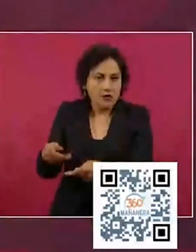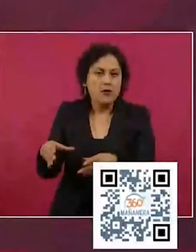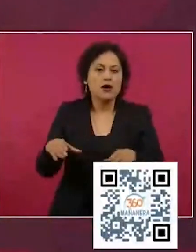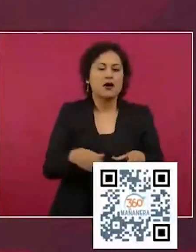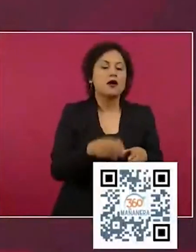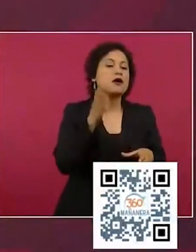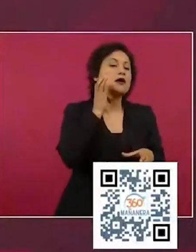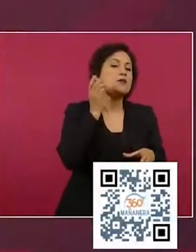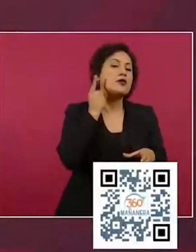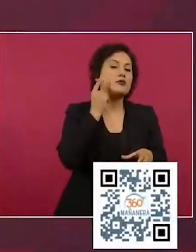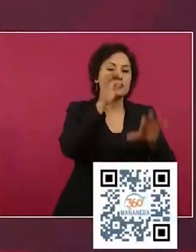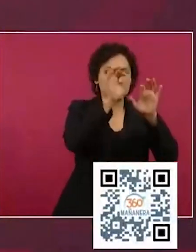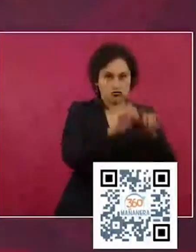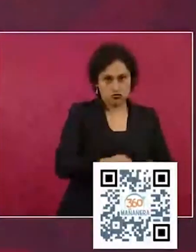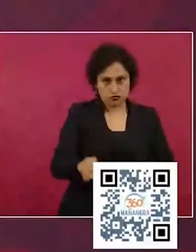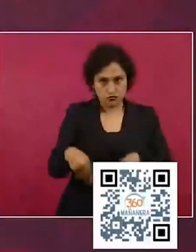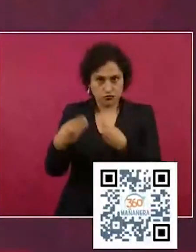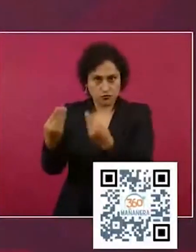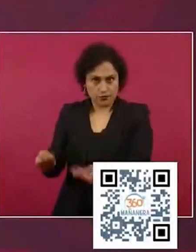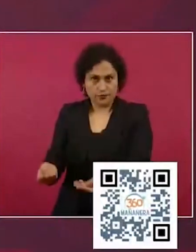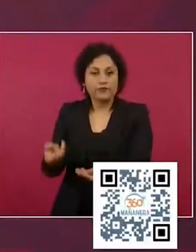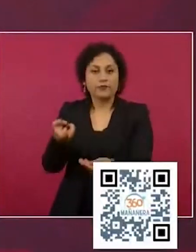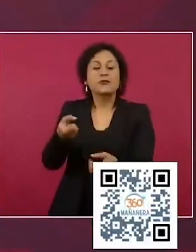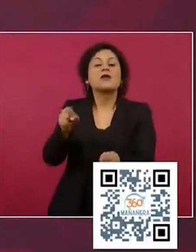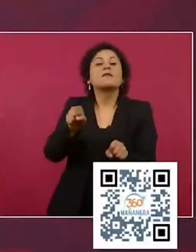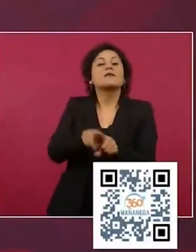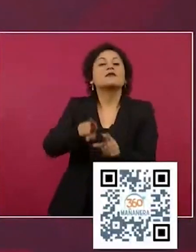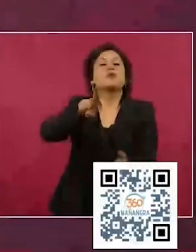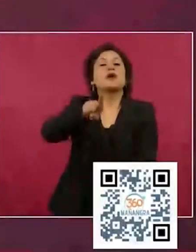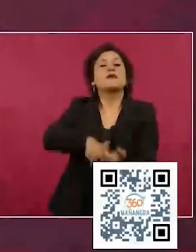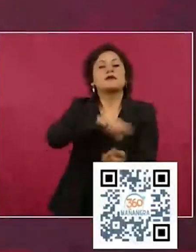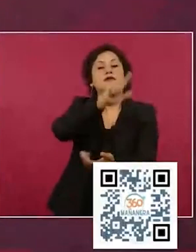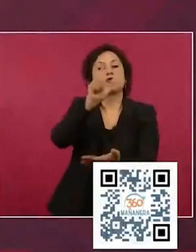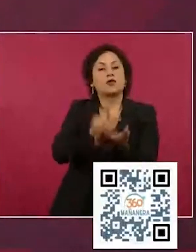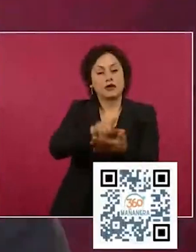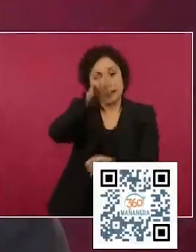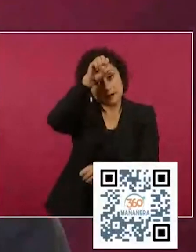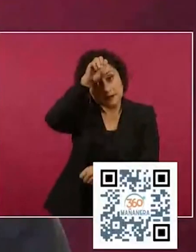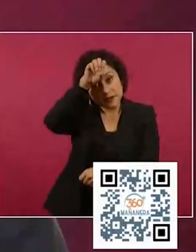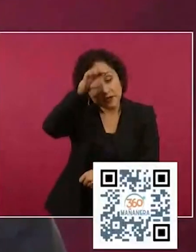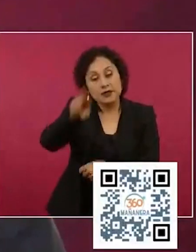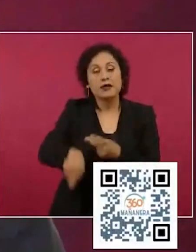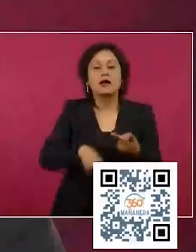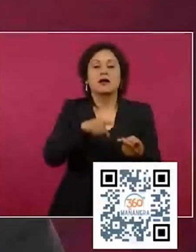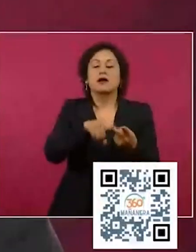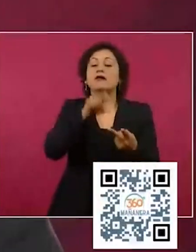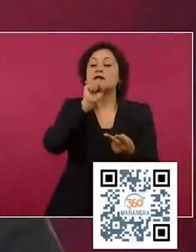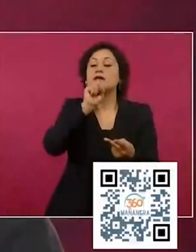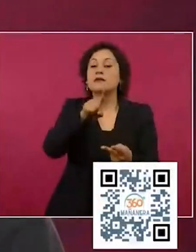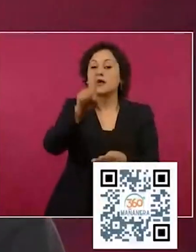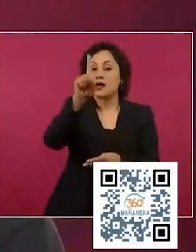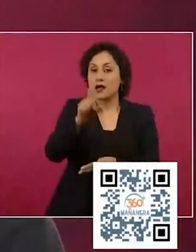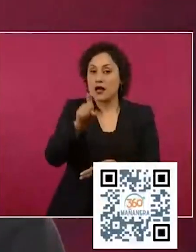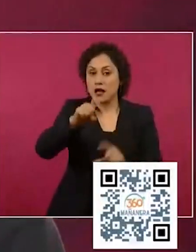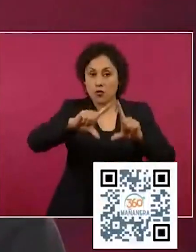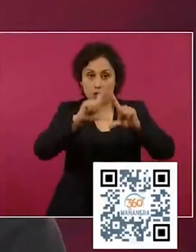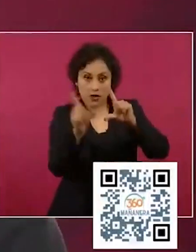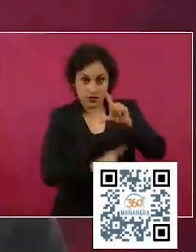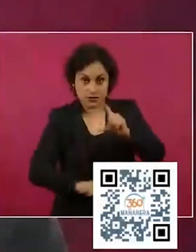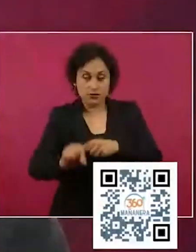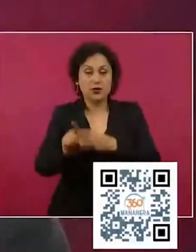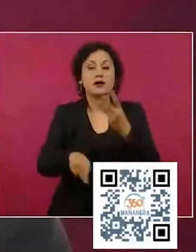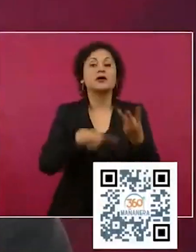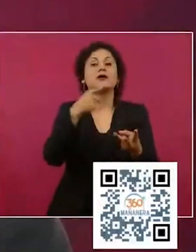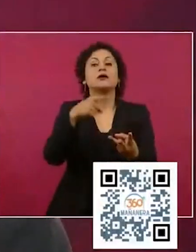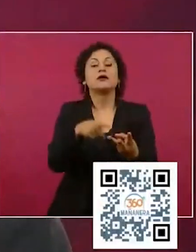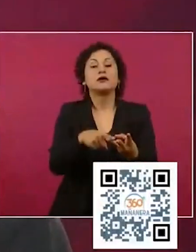no nada más implica a la ley de minas implica también este a la ley de aguas nacionales a la ley